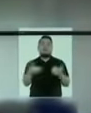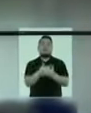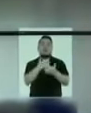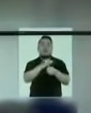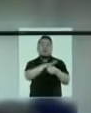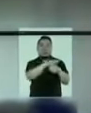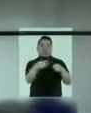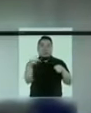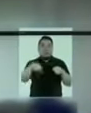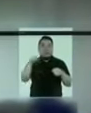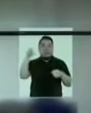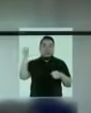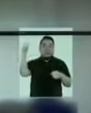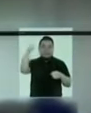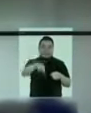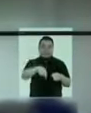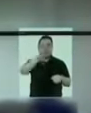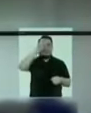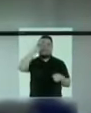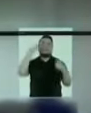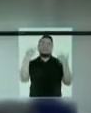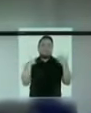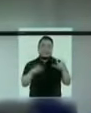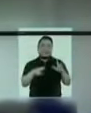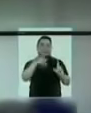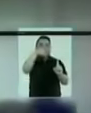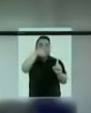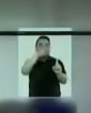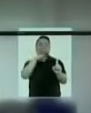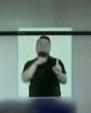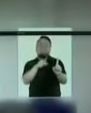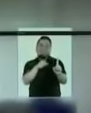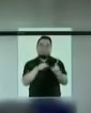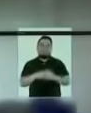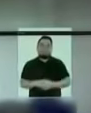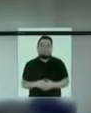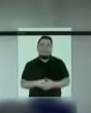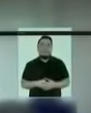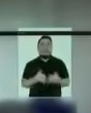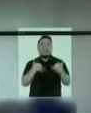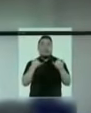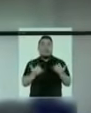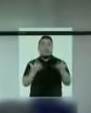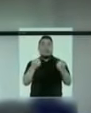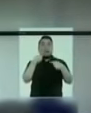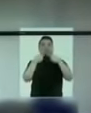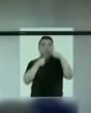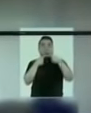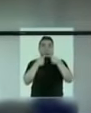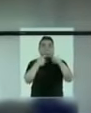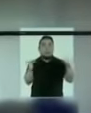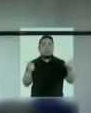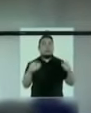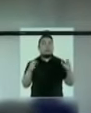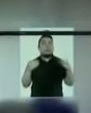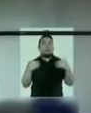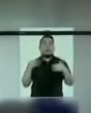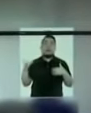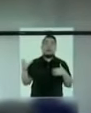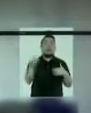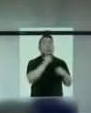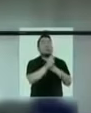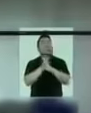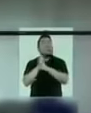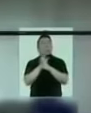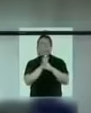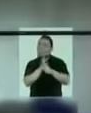tenemos, la cepa inglesa, es un problema adicional a lo que vamos a tener. Entonces, yo lo digo esto con